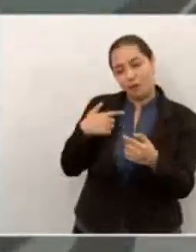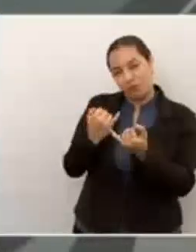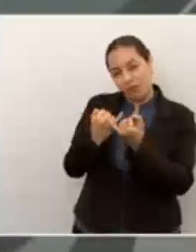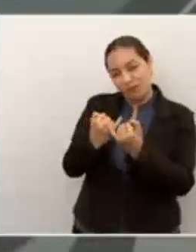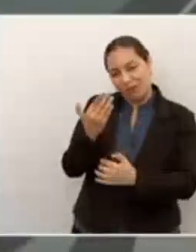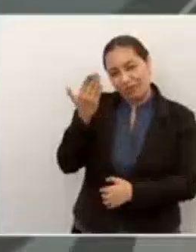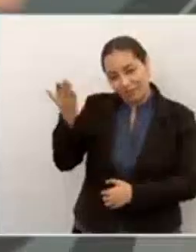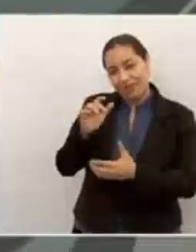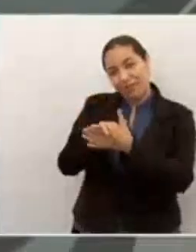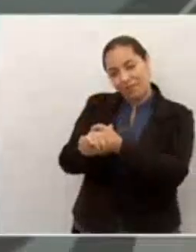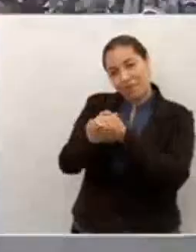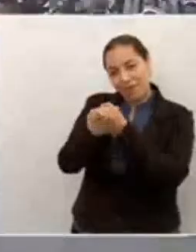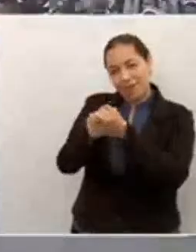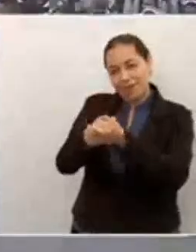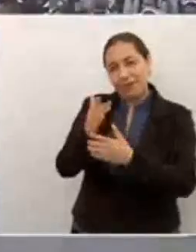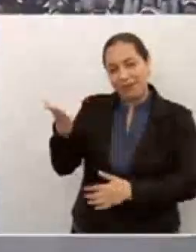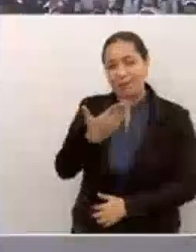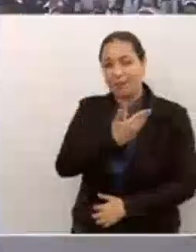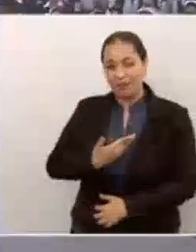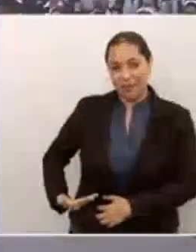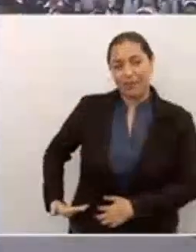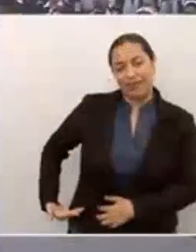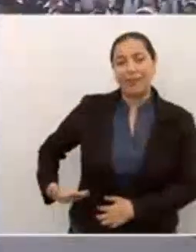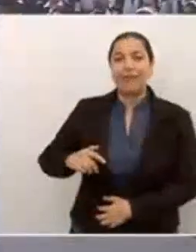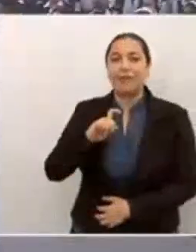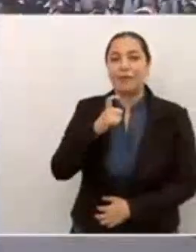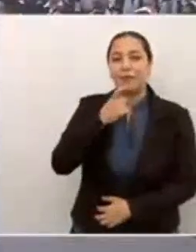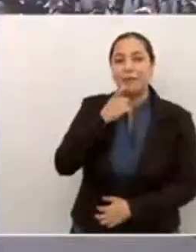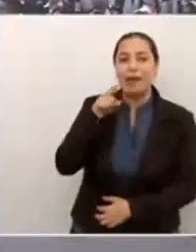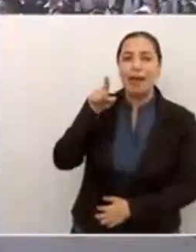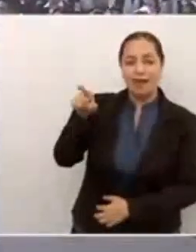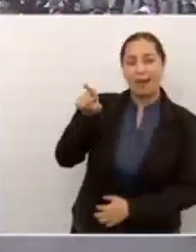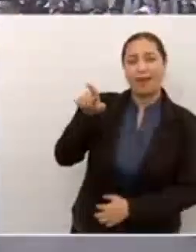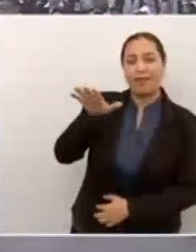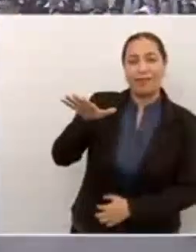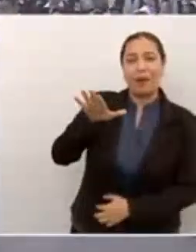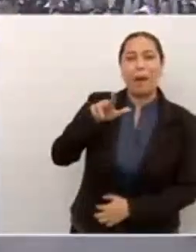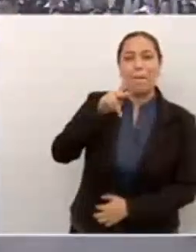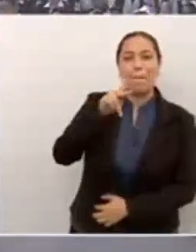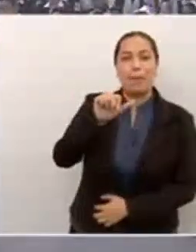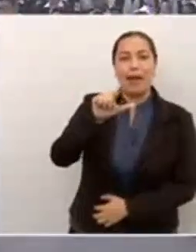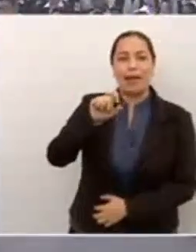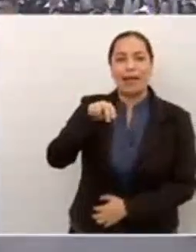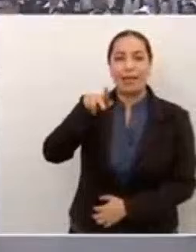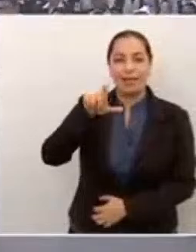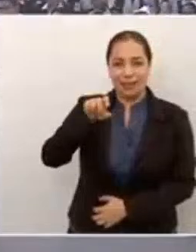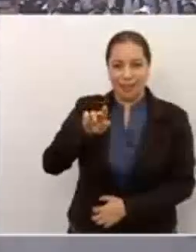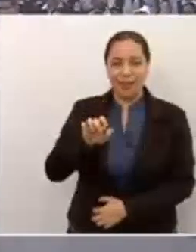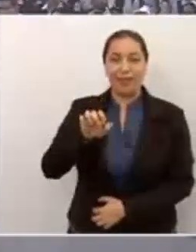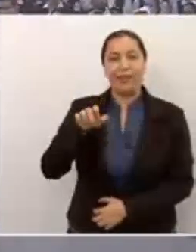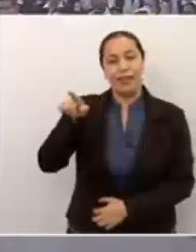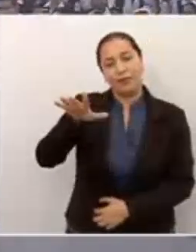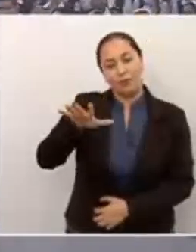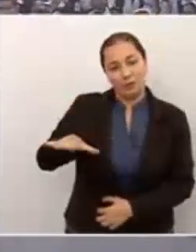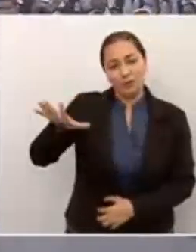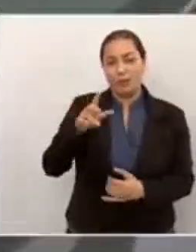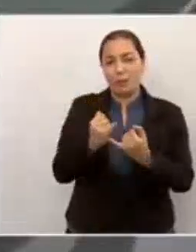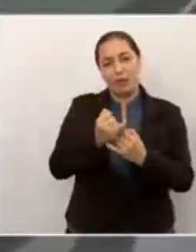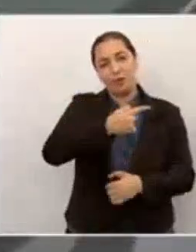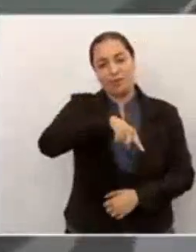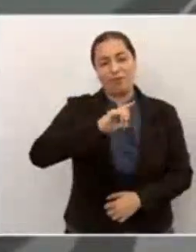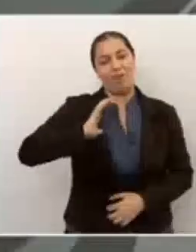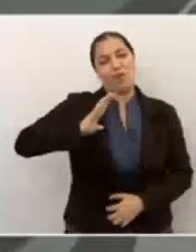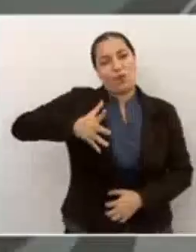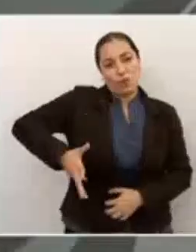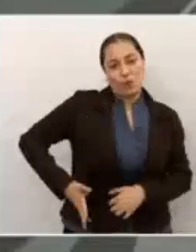a Palenque al presidente López Obrador con cariño, orgullosos de la Cuarta